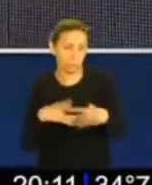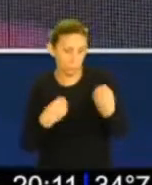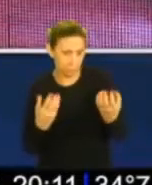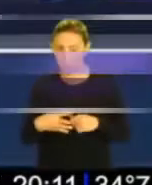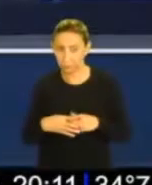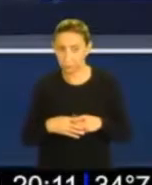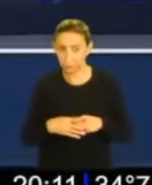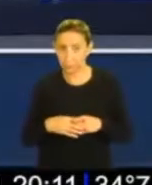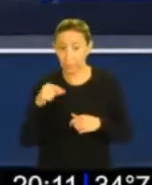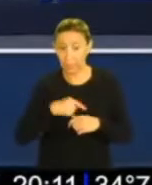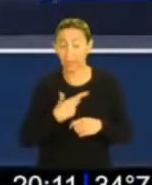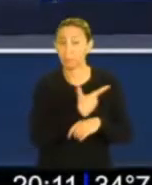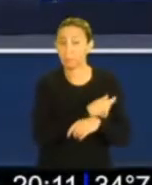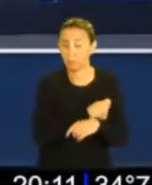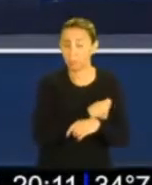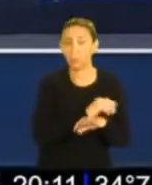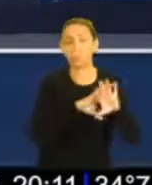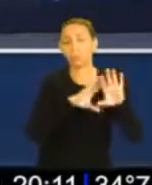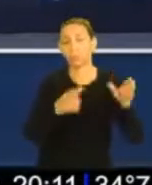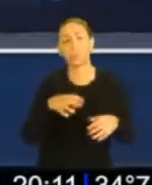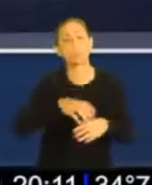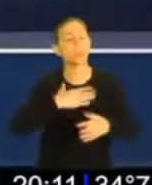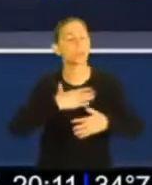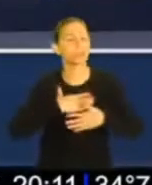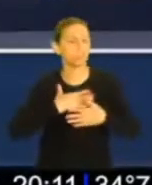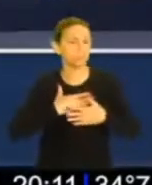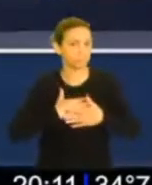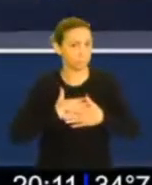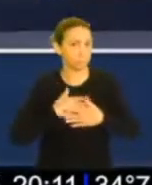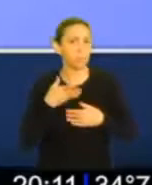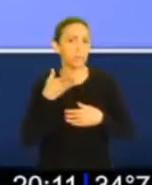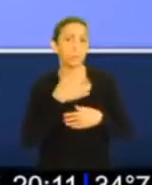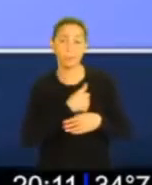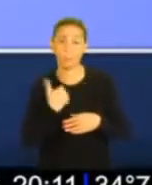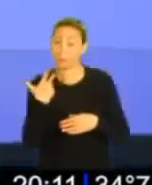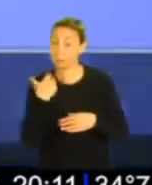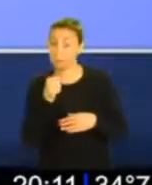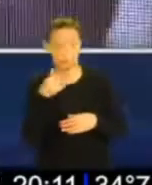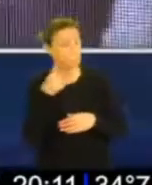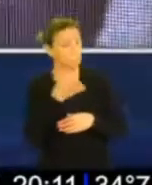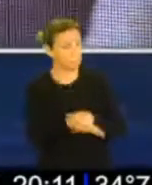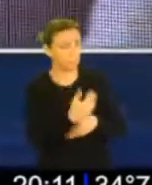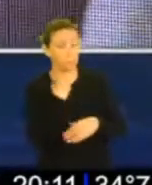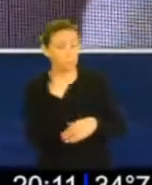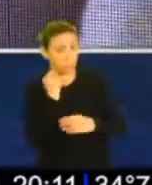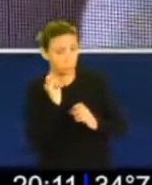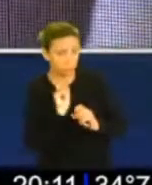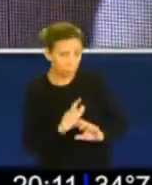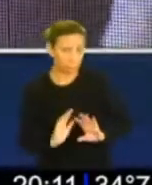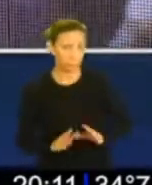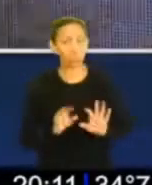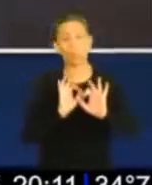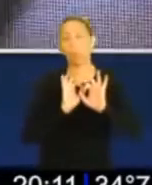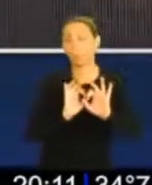muy efectivo. Estamos vacunando en vacunatorios, en centros de salud. Tienen que acercarse las mamás. Tienen que acercarse las mamás